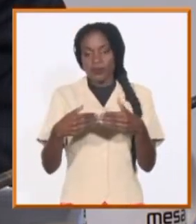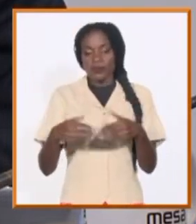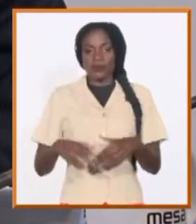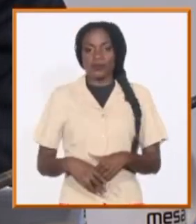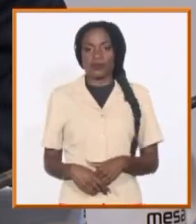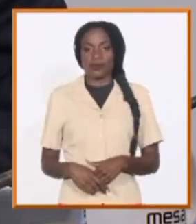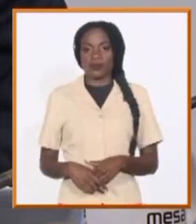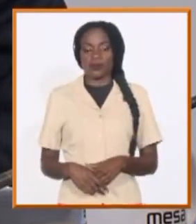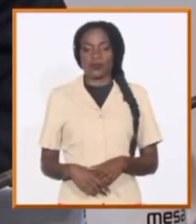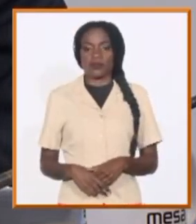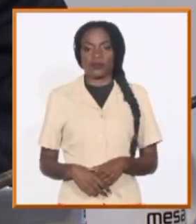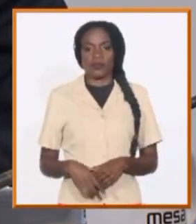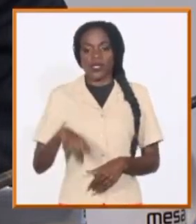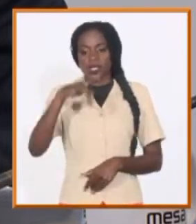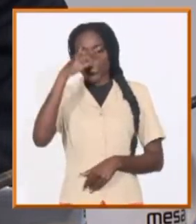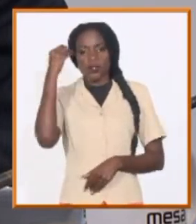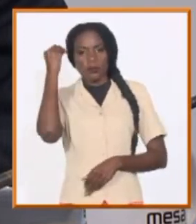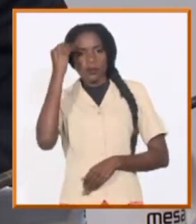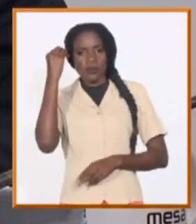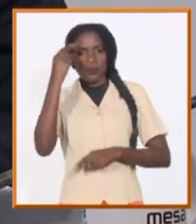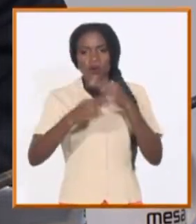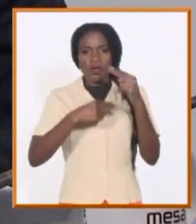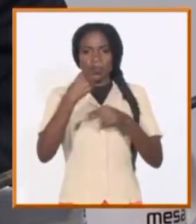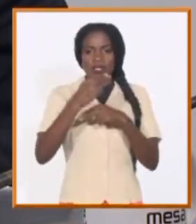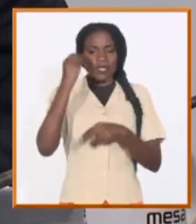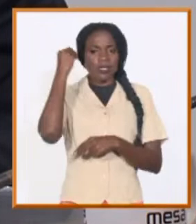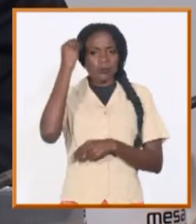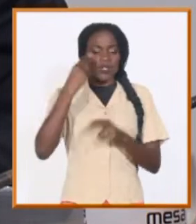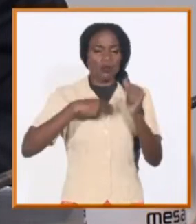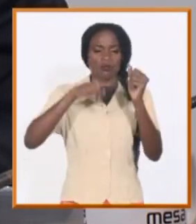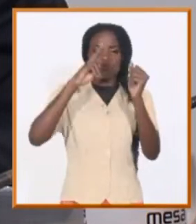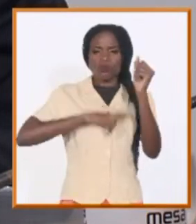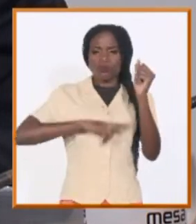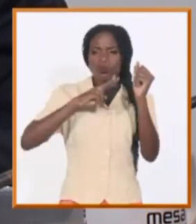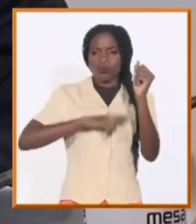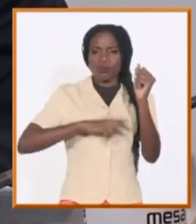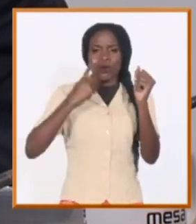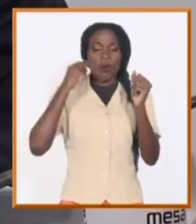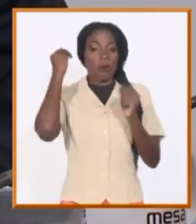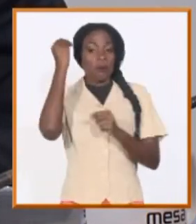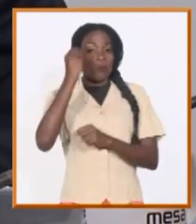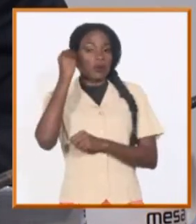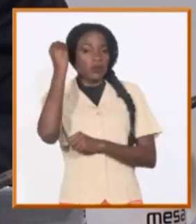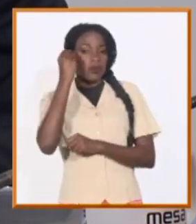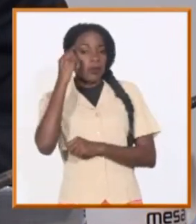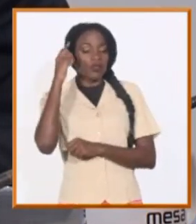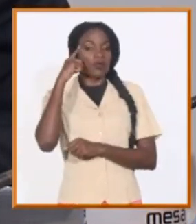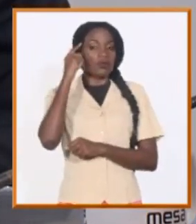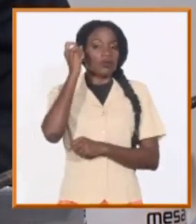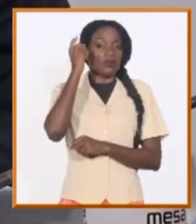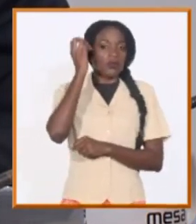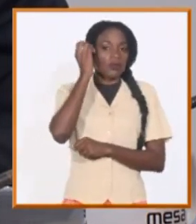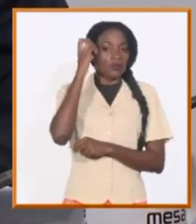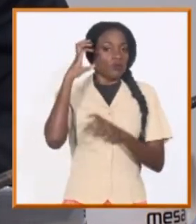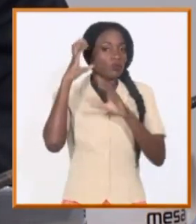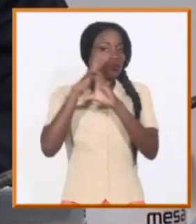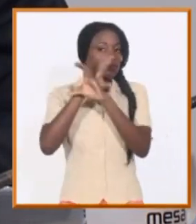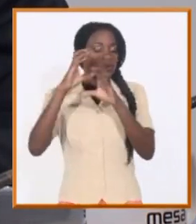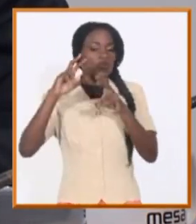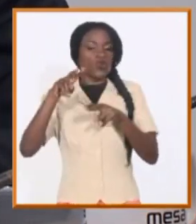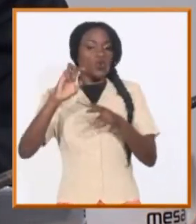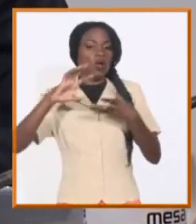sí creemos que tendremos que hacer análisis, valoraciones, ponerle pensamiento, inteligencia y buscar nuevas